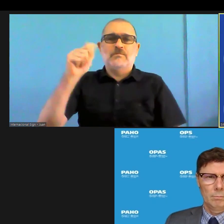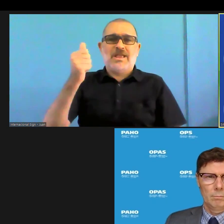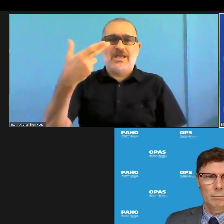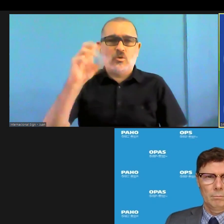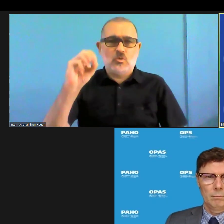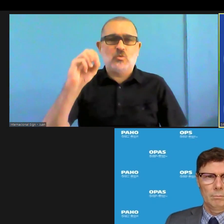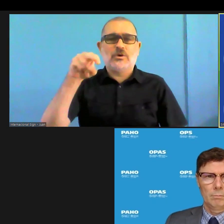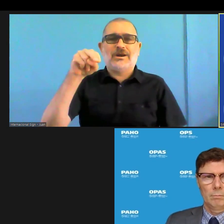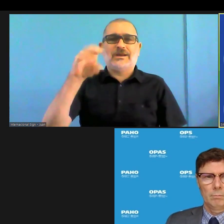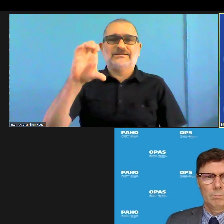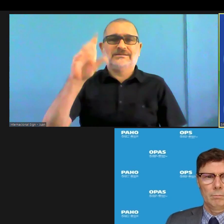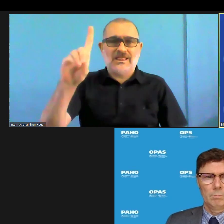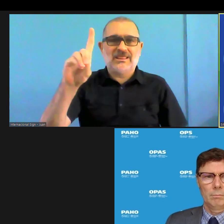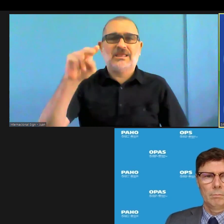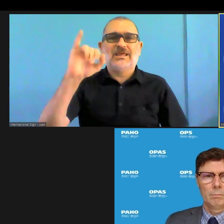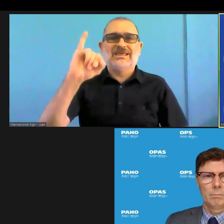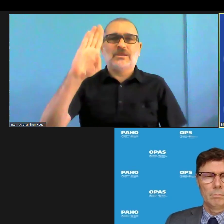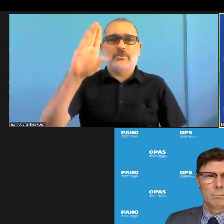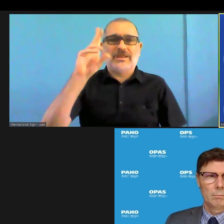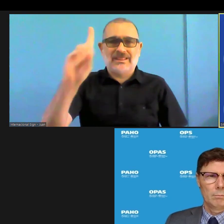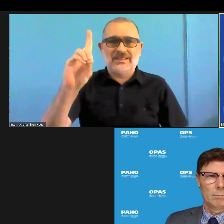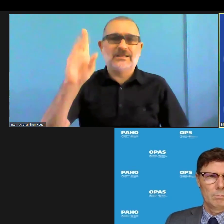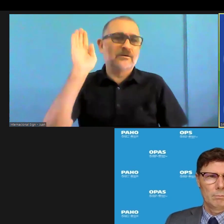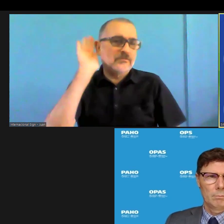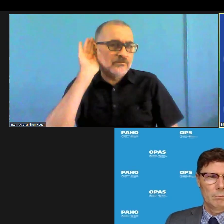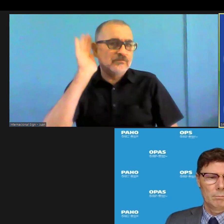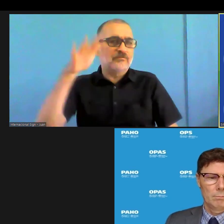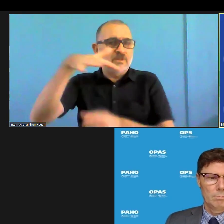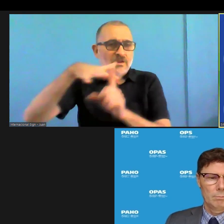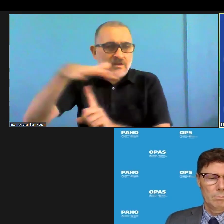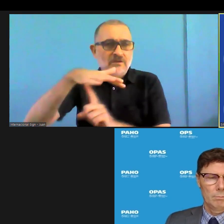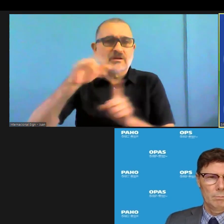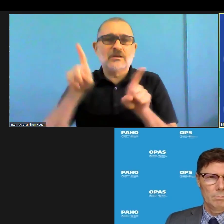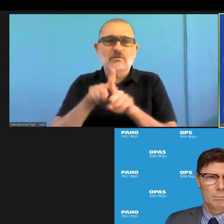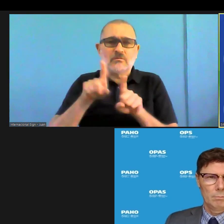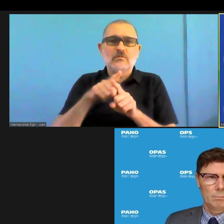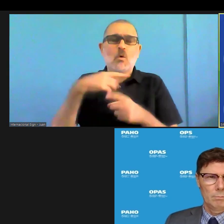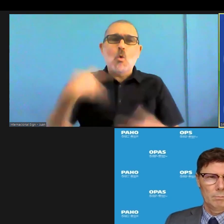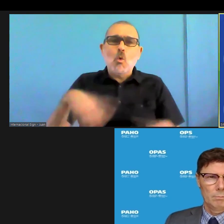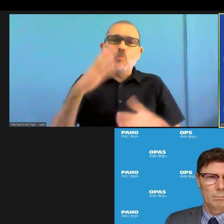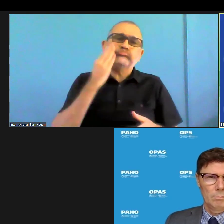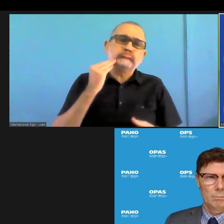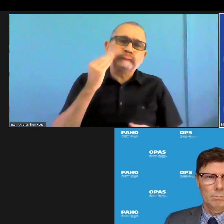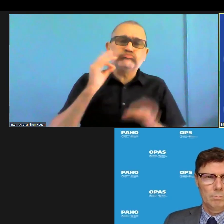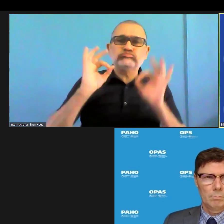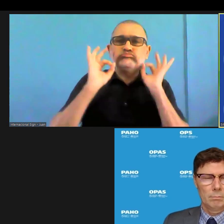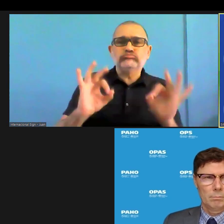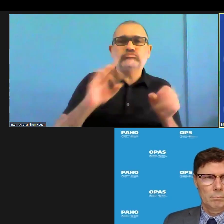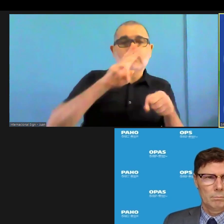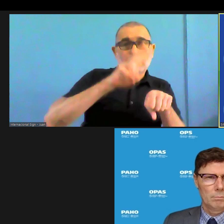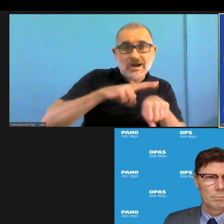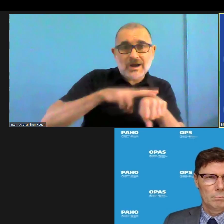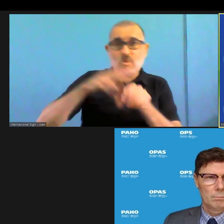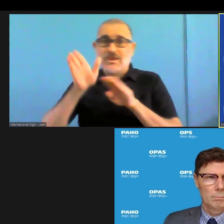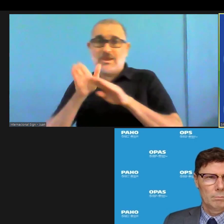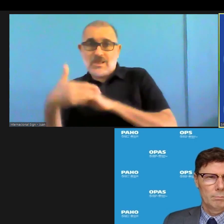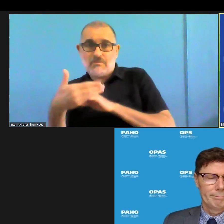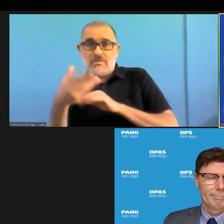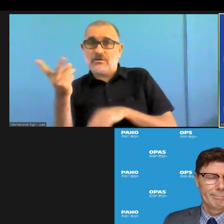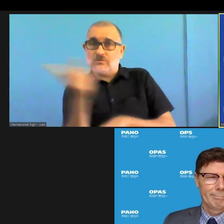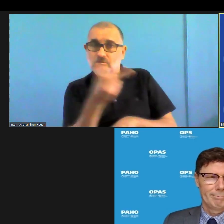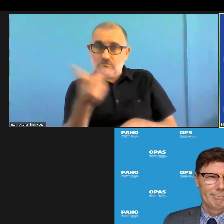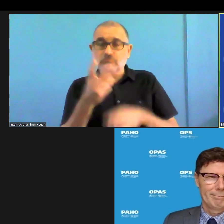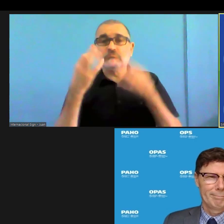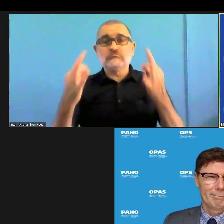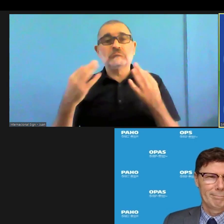dos países, Paraguay y Jamaica. Ahora entonces concluimos con el comentario final de los sistemas y servicios sanitarios de la